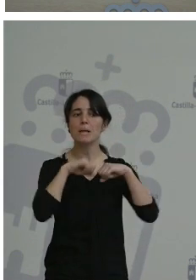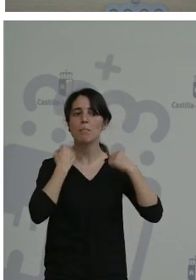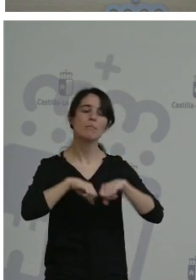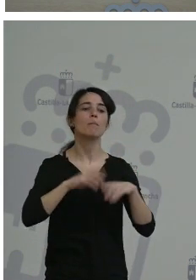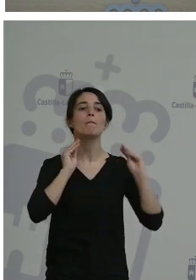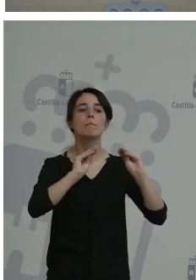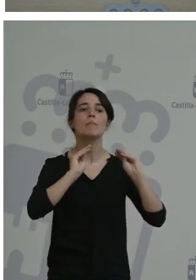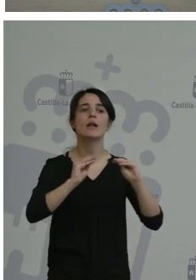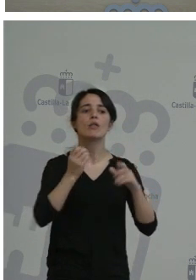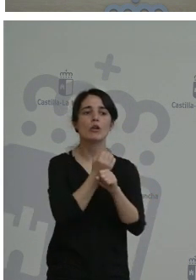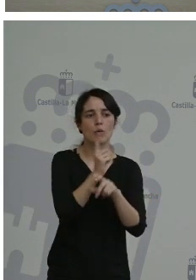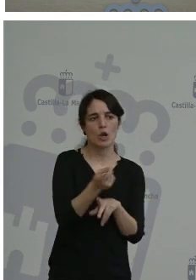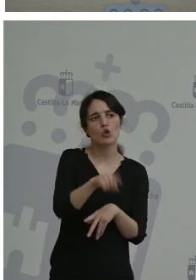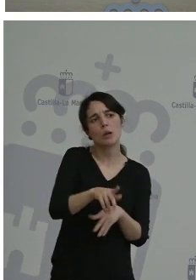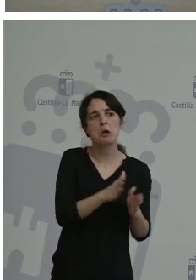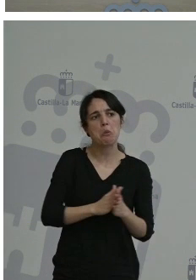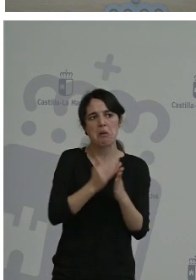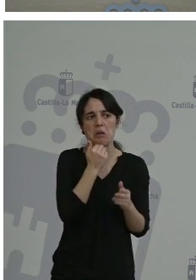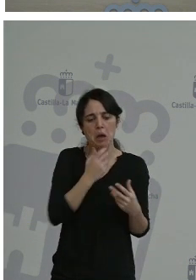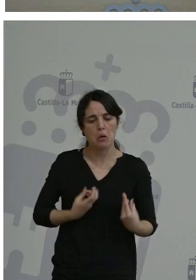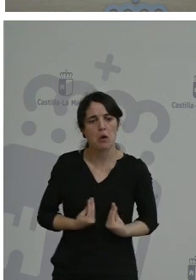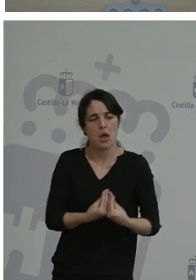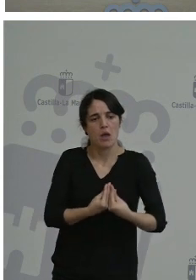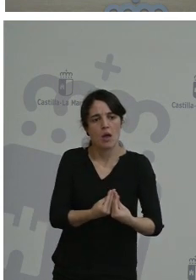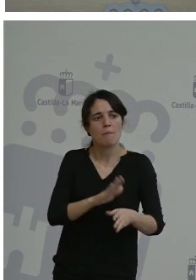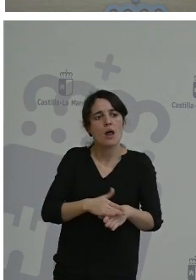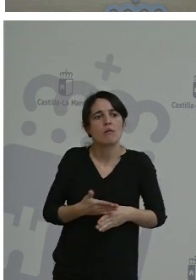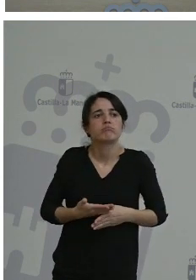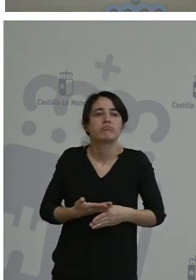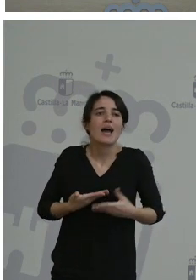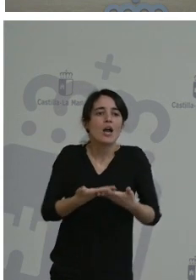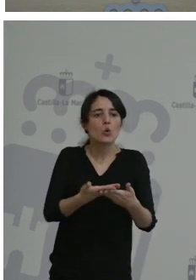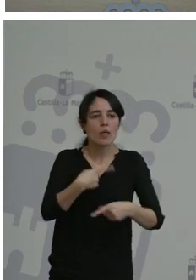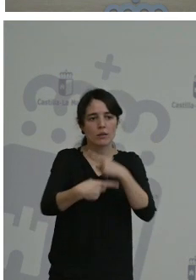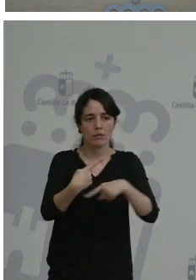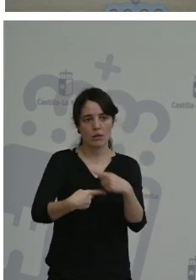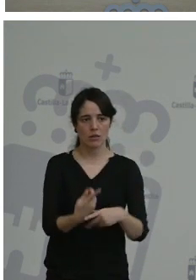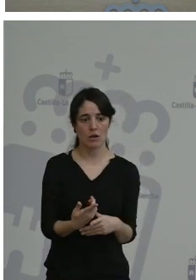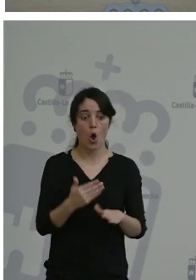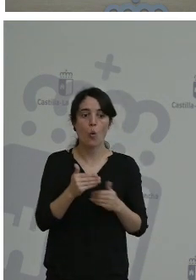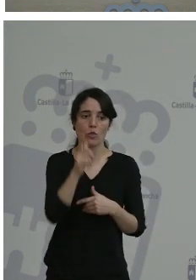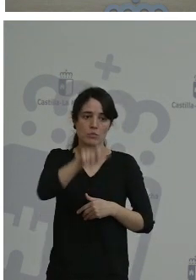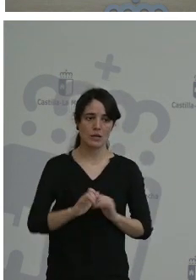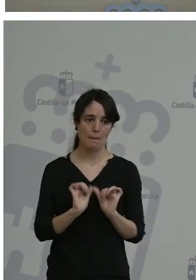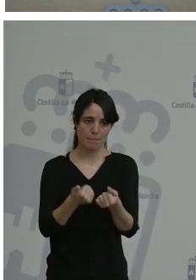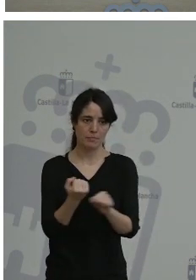de la Administración que le ayude día a día, cuando esa persona se incorpore. Este círculo de apoyo sí que